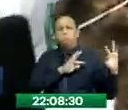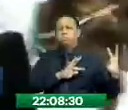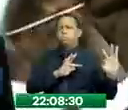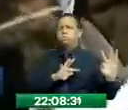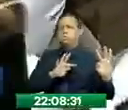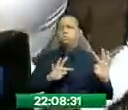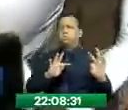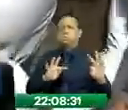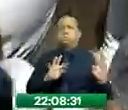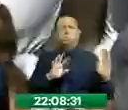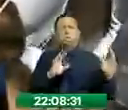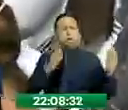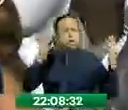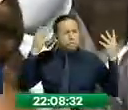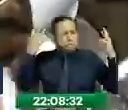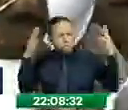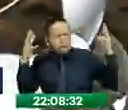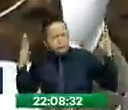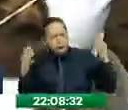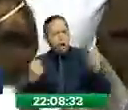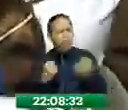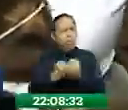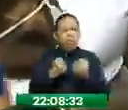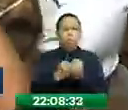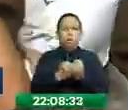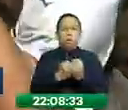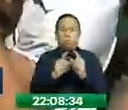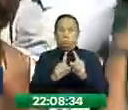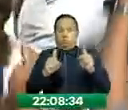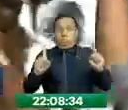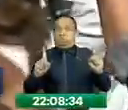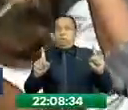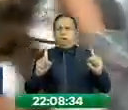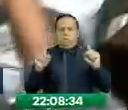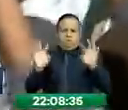recibieron en medio de aplausos sin cumplir con el distanciamiento social